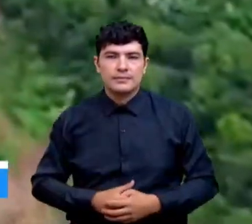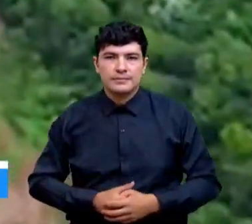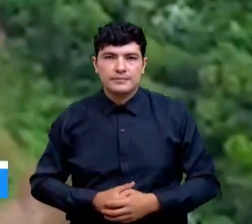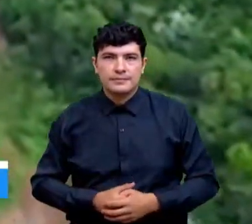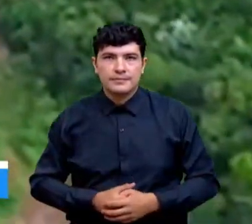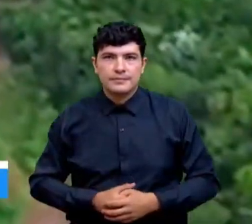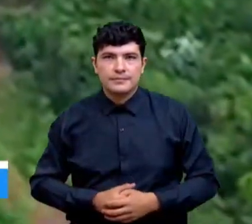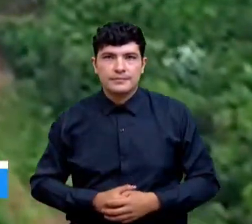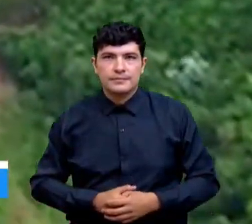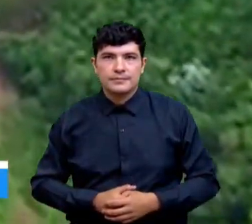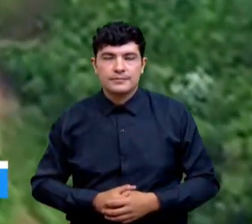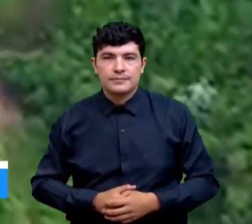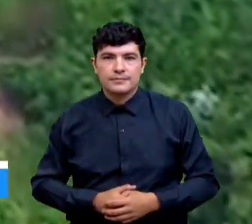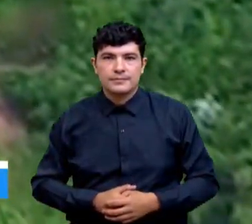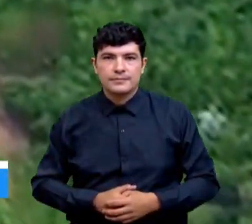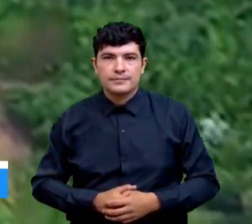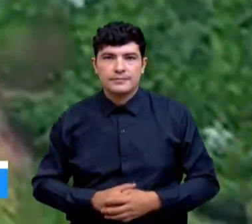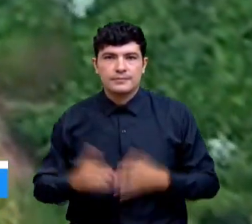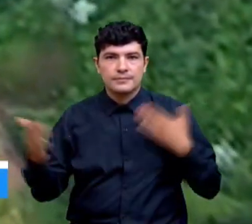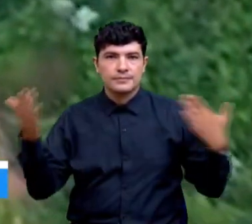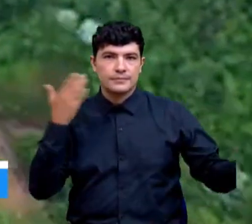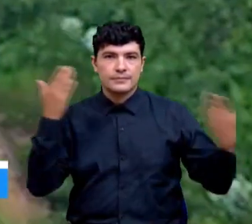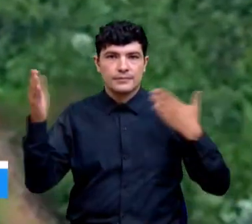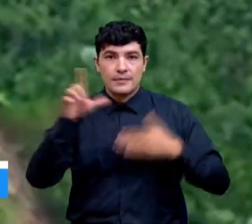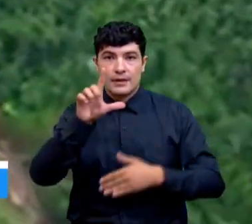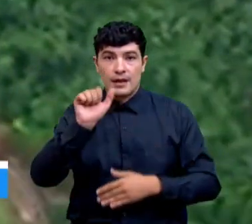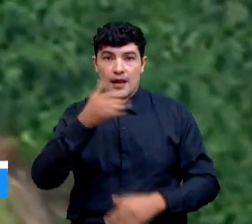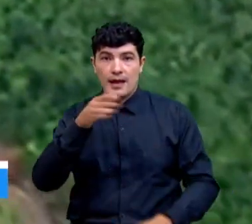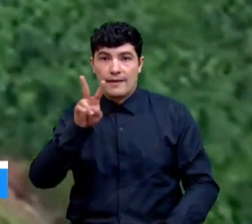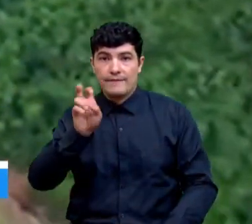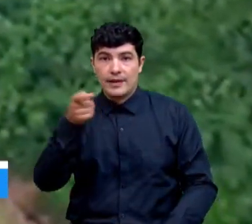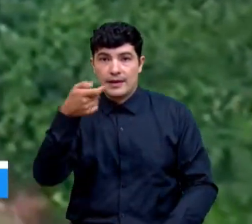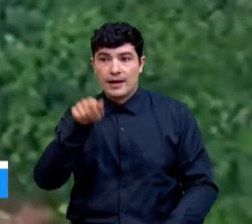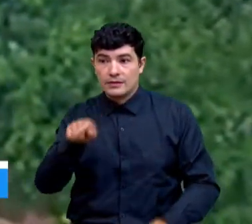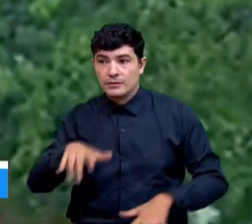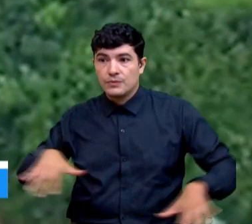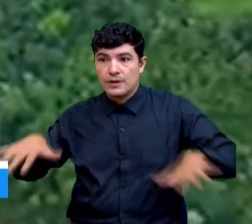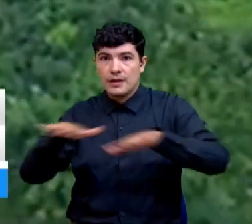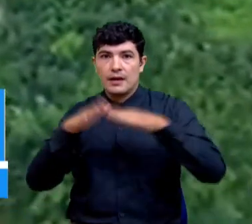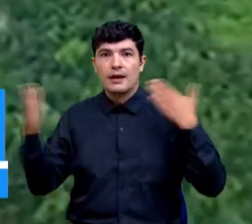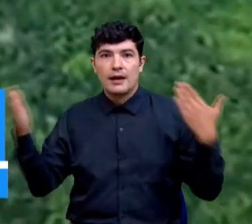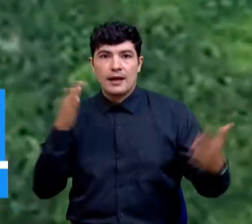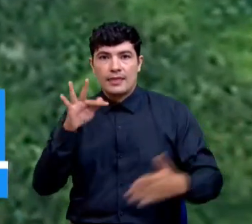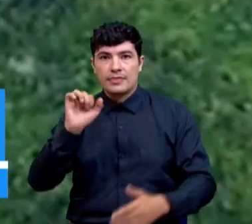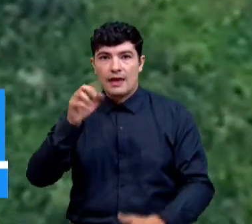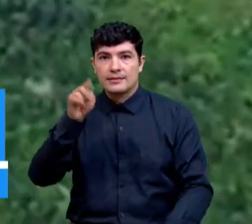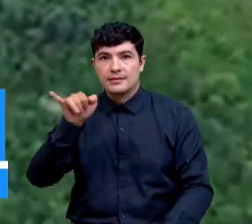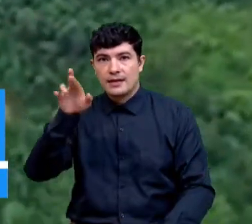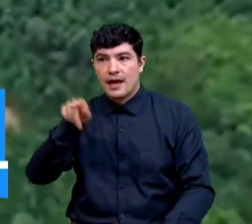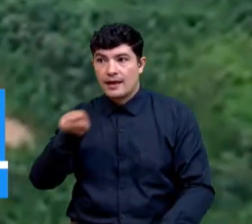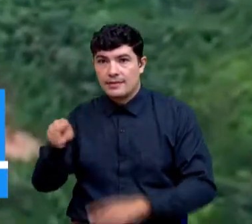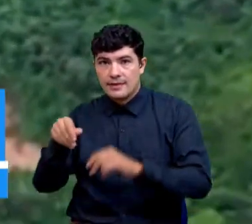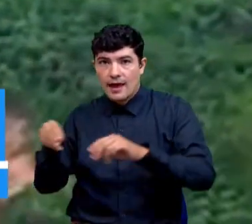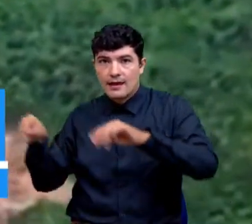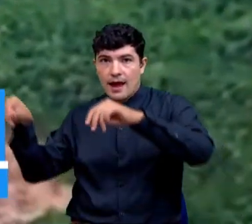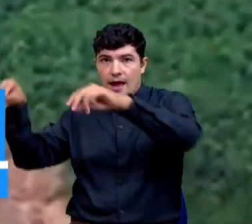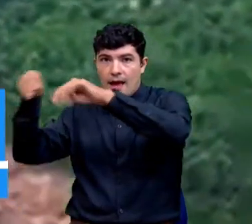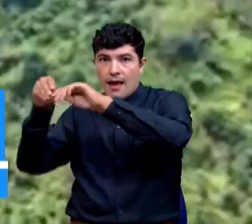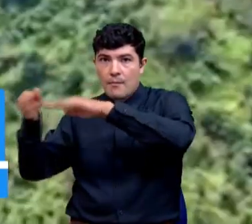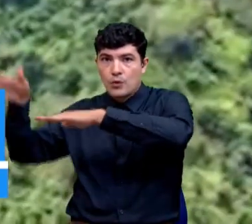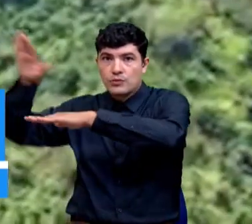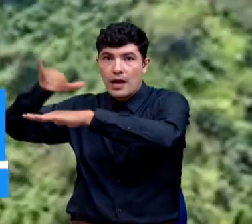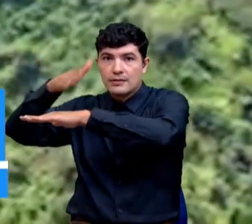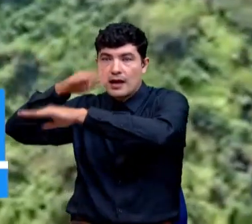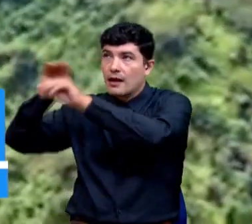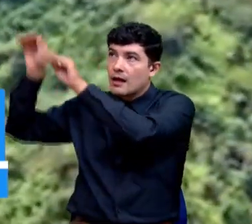Esta remoción en masa registrada en la vereda La Vega, zona rural del municipio de Cáchira, ha generado preocupación no solo en la